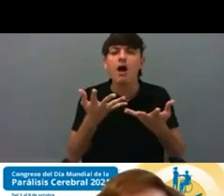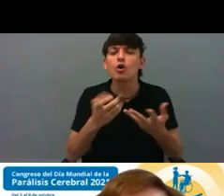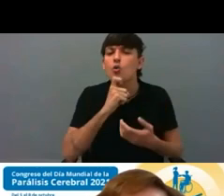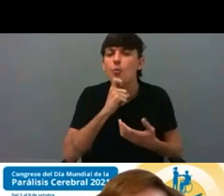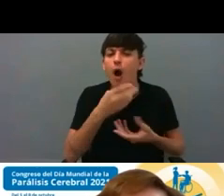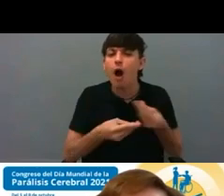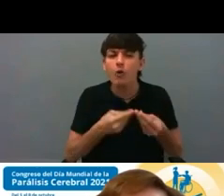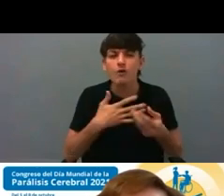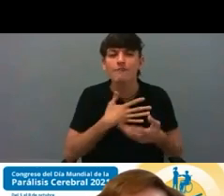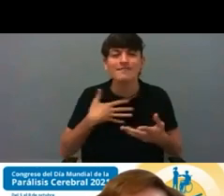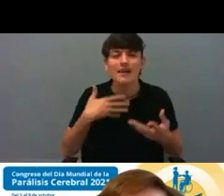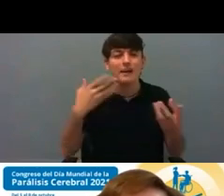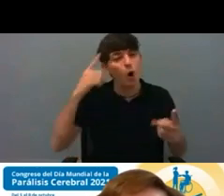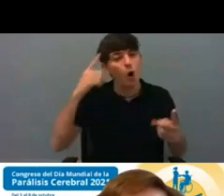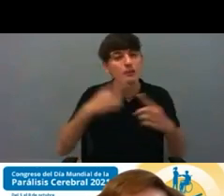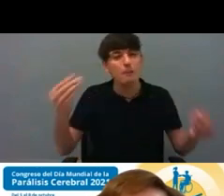para que mejore, ¿no?